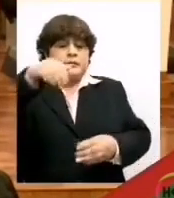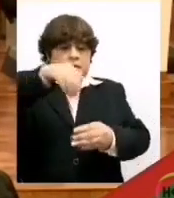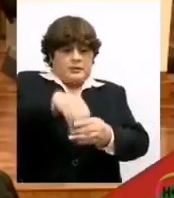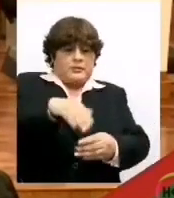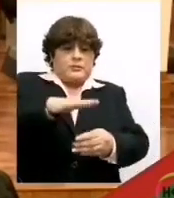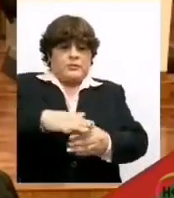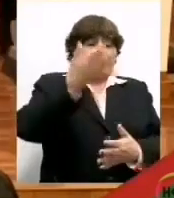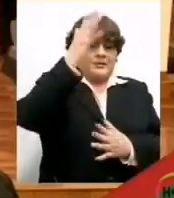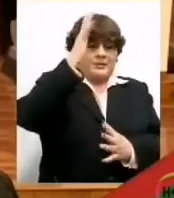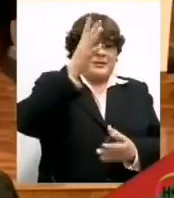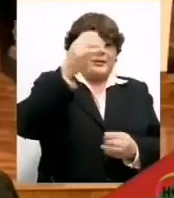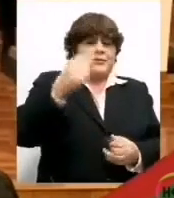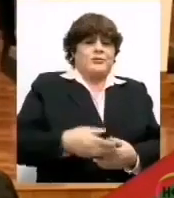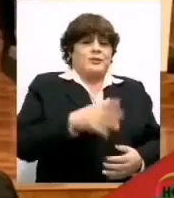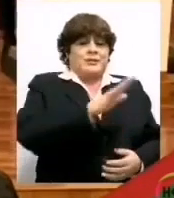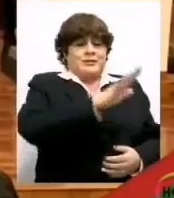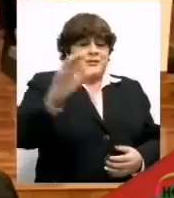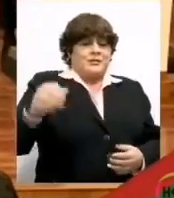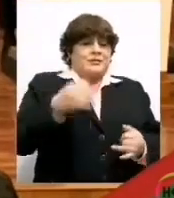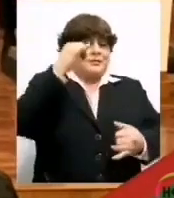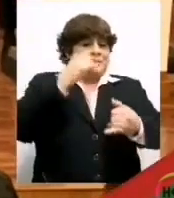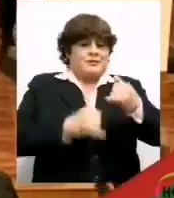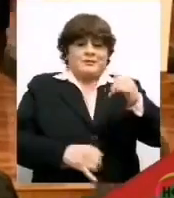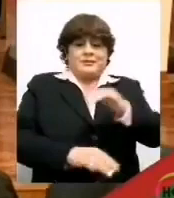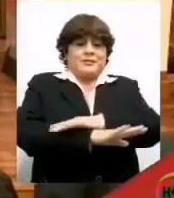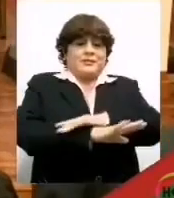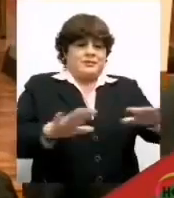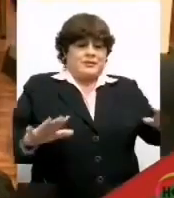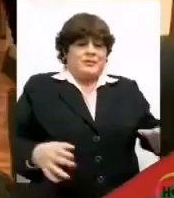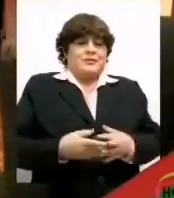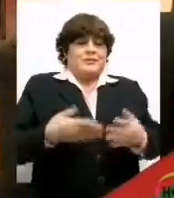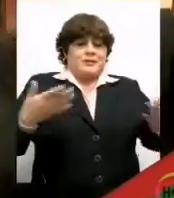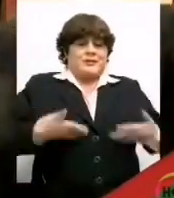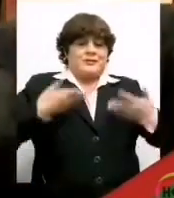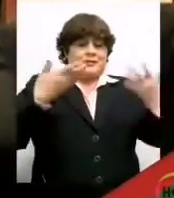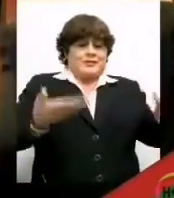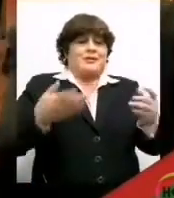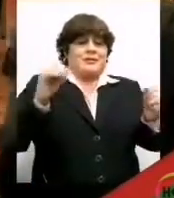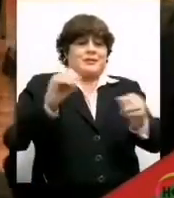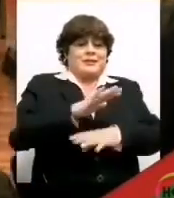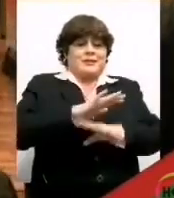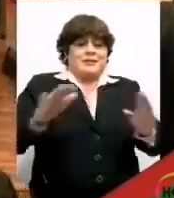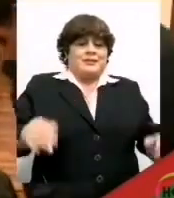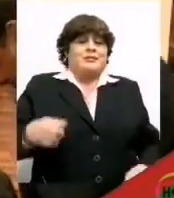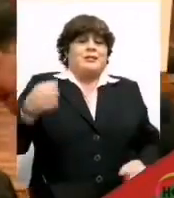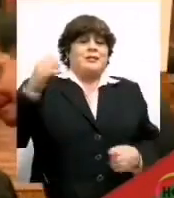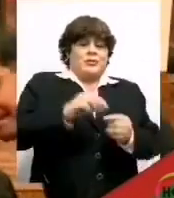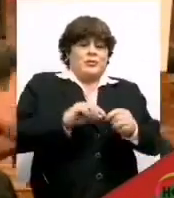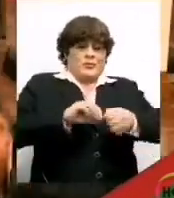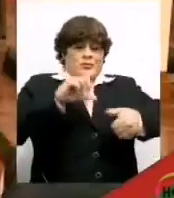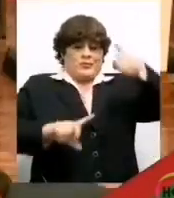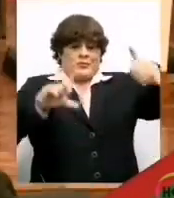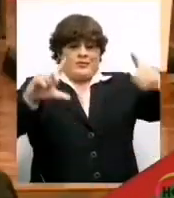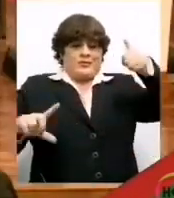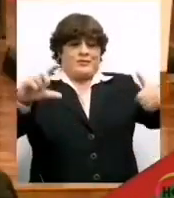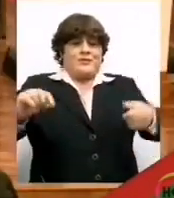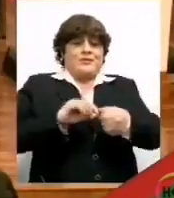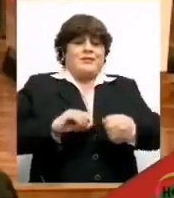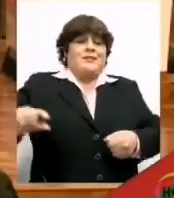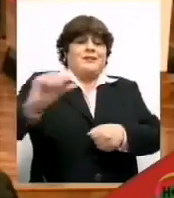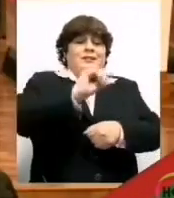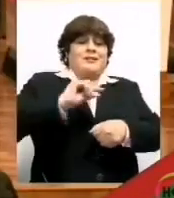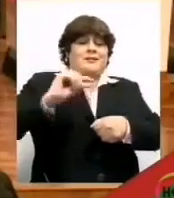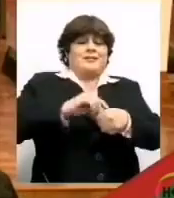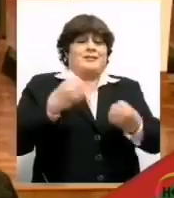voto informado de esta manera terminamos este debate de candidatos al gobierno Regional de la libertad